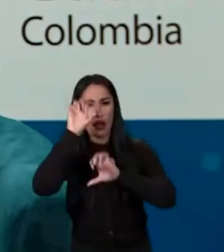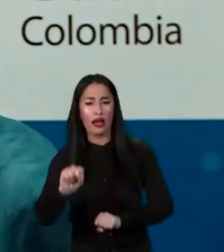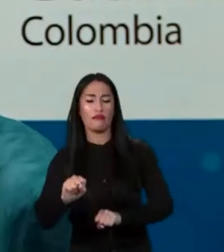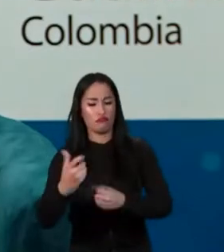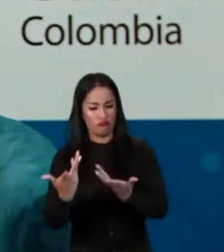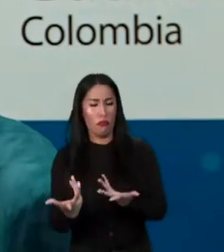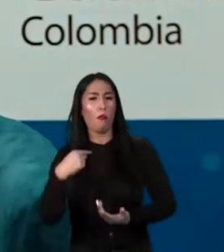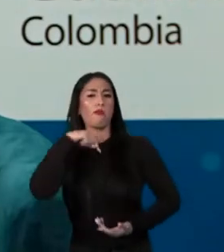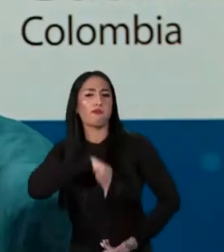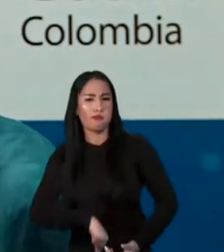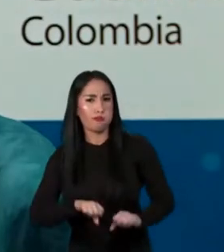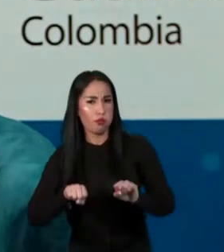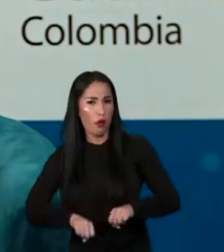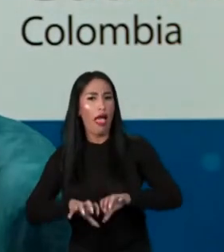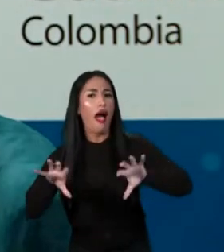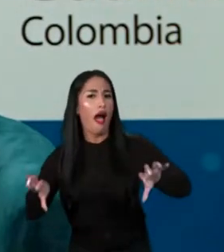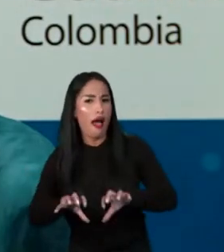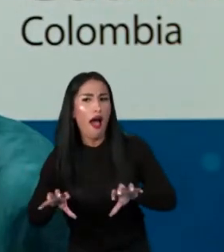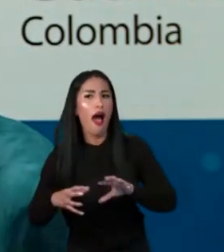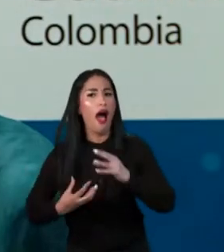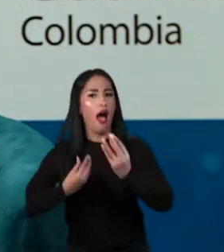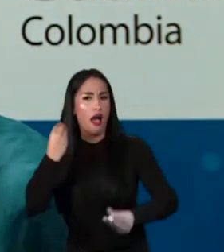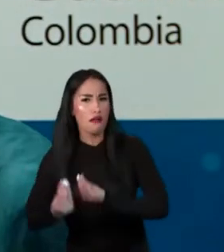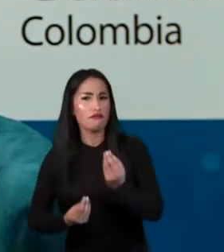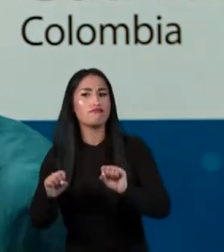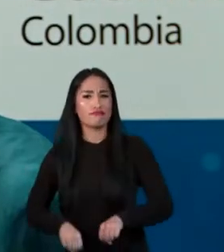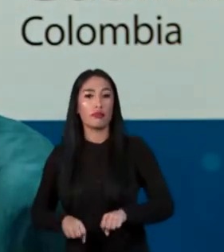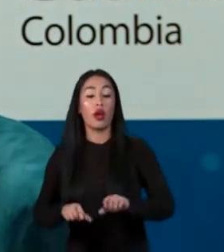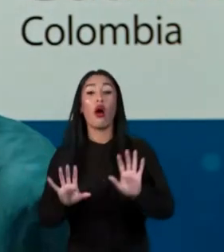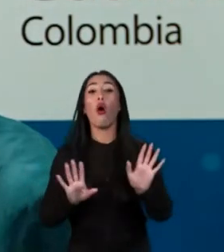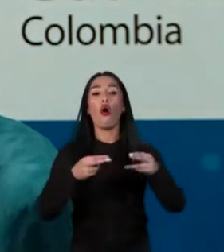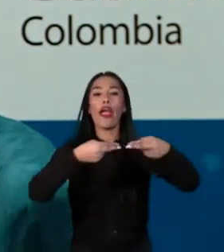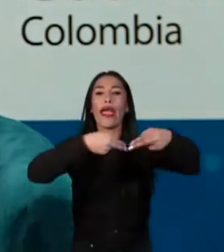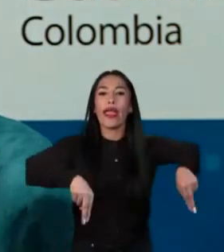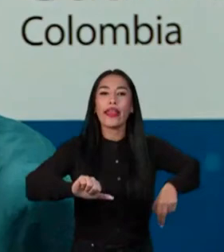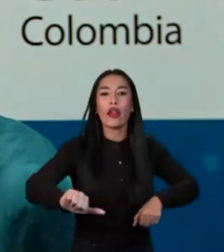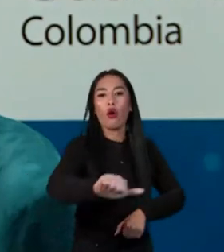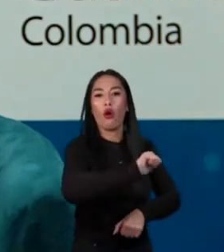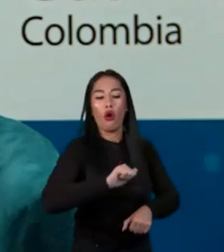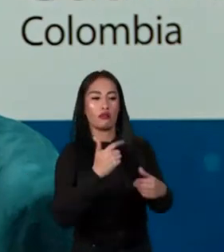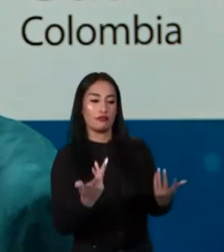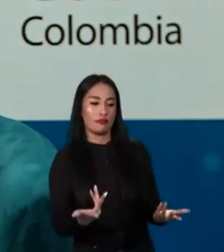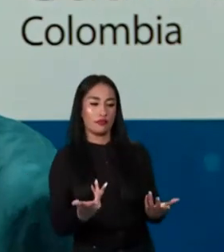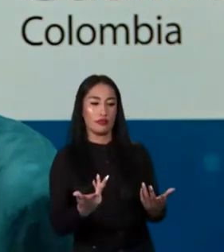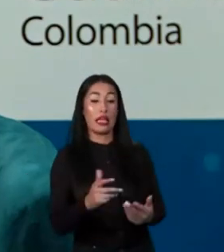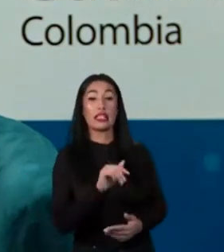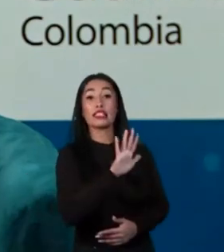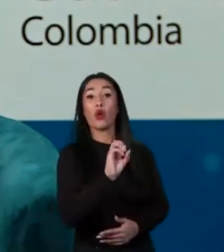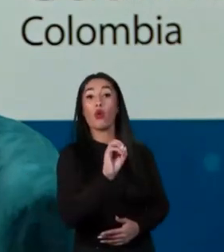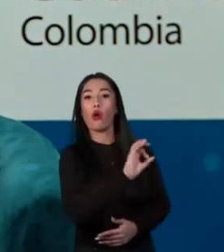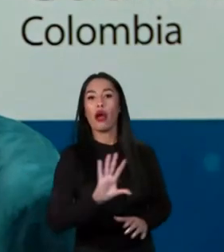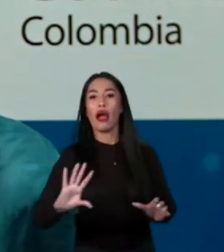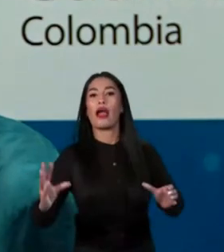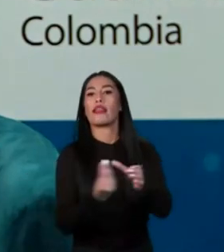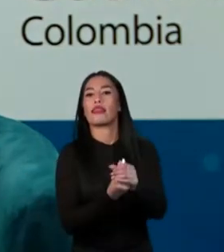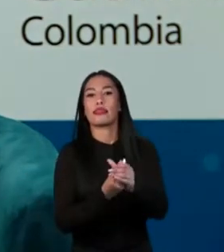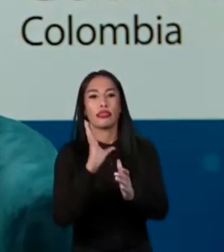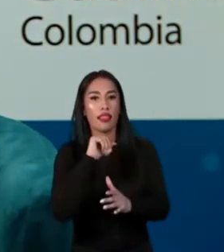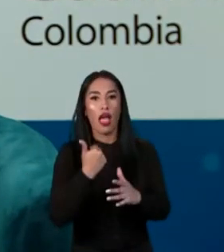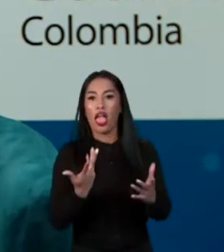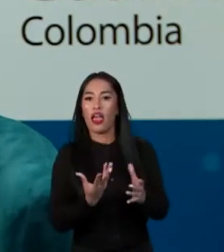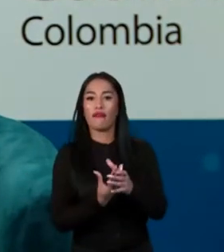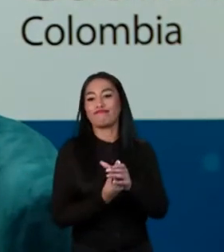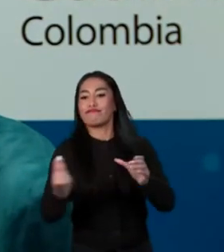una sociedad no puede tener democracia si el 50 por ciento de su población no está incluida que es la población femenina